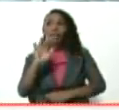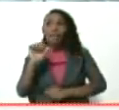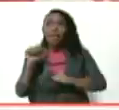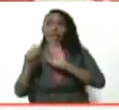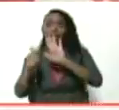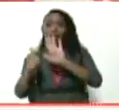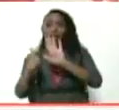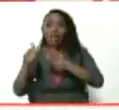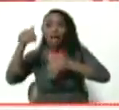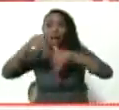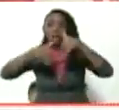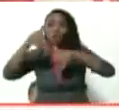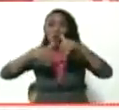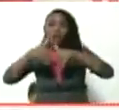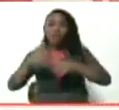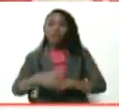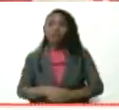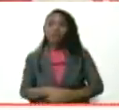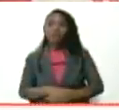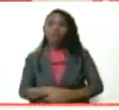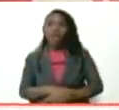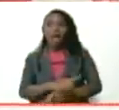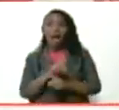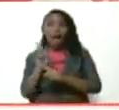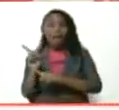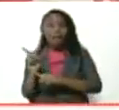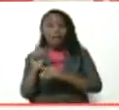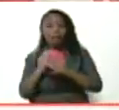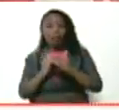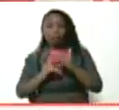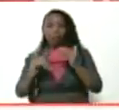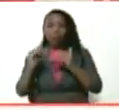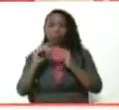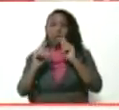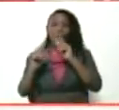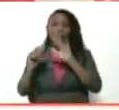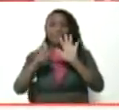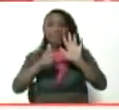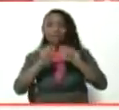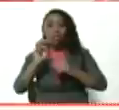431.846 electores. A estas alturas, el